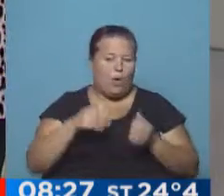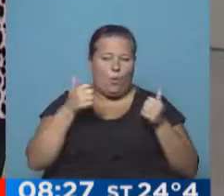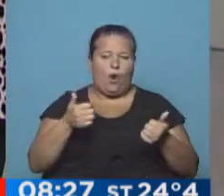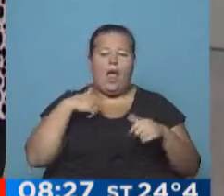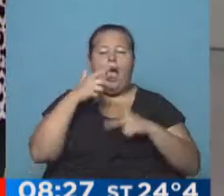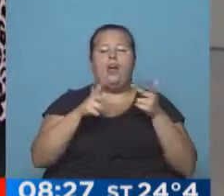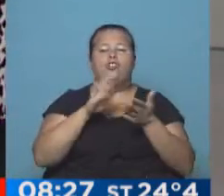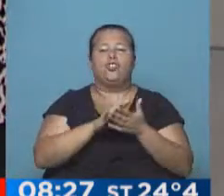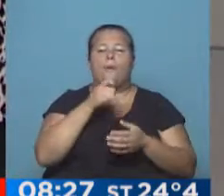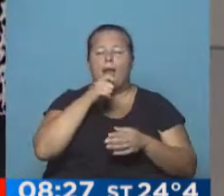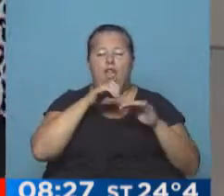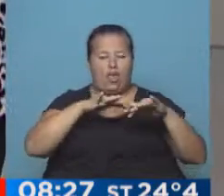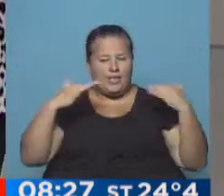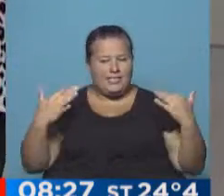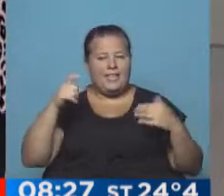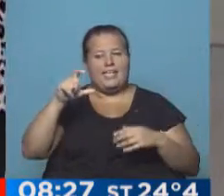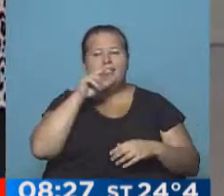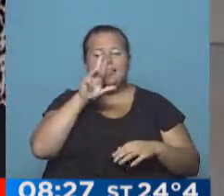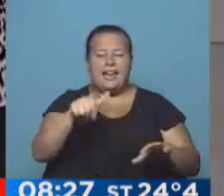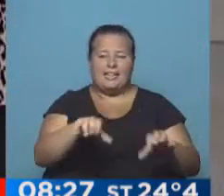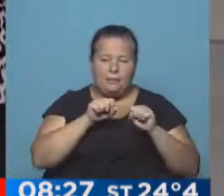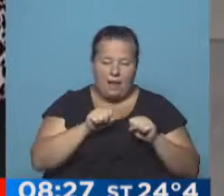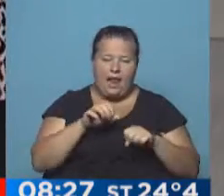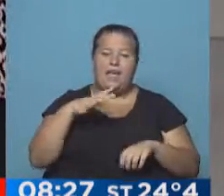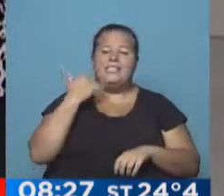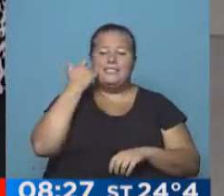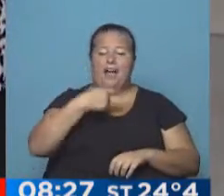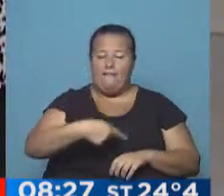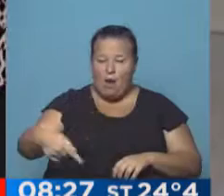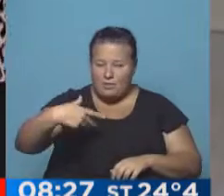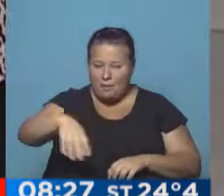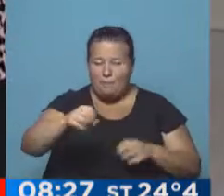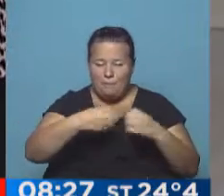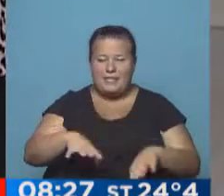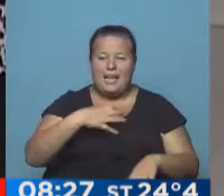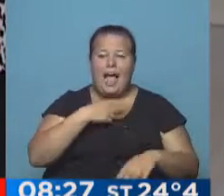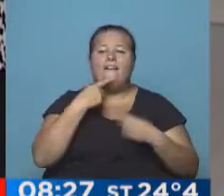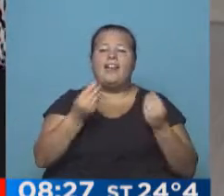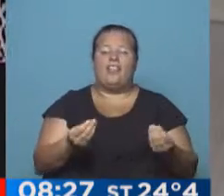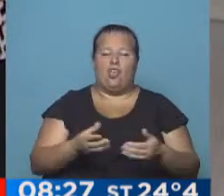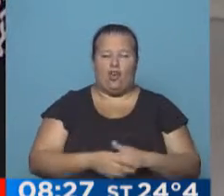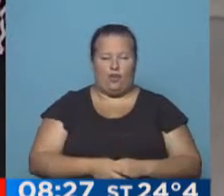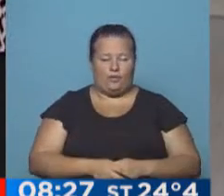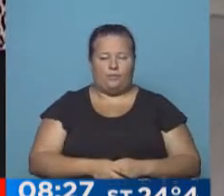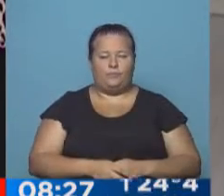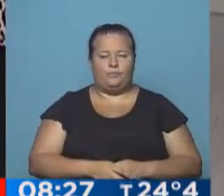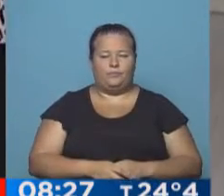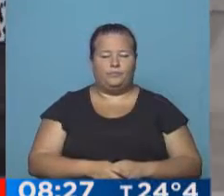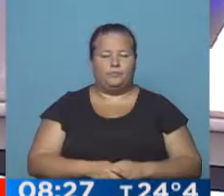Estamos hablando de conferencia de prensa, CETERA, bien temprano, a una semana del inicio de clase. Vamos a ver qué decían.